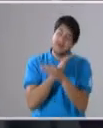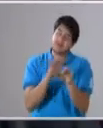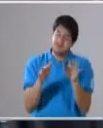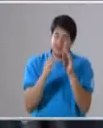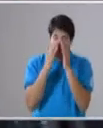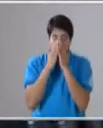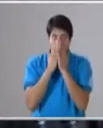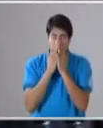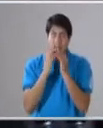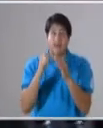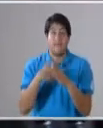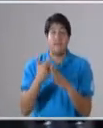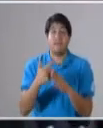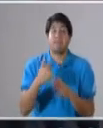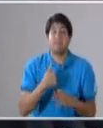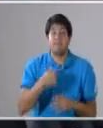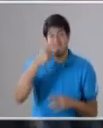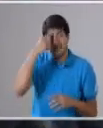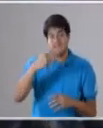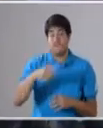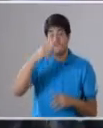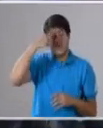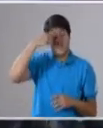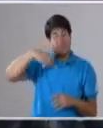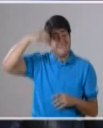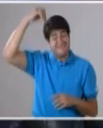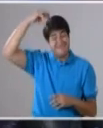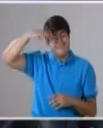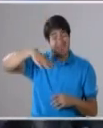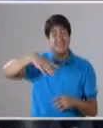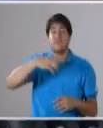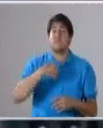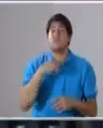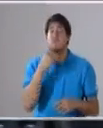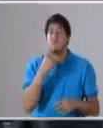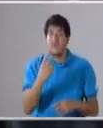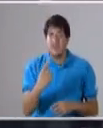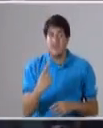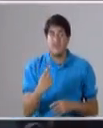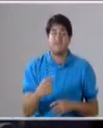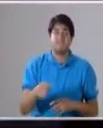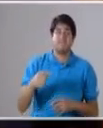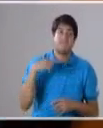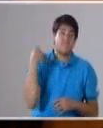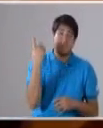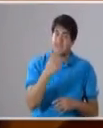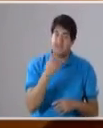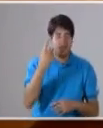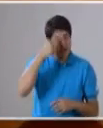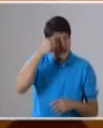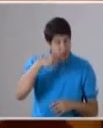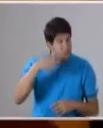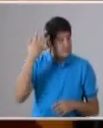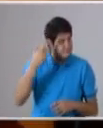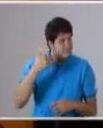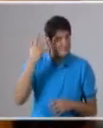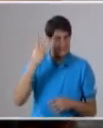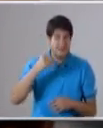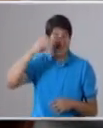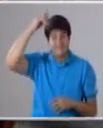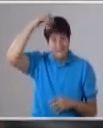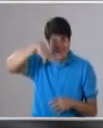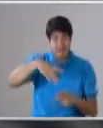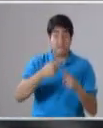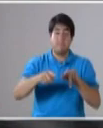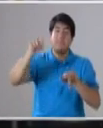que cuando digo qué día más bendito, me refiero a que todos los días son benditos, pero en este nos